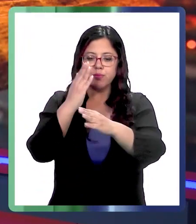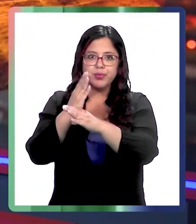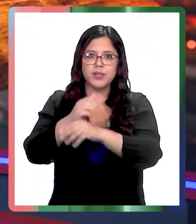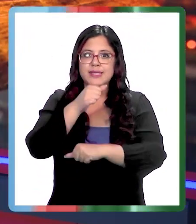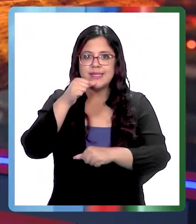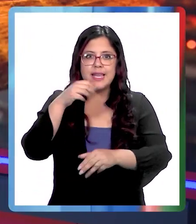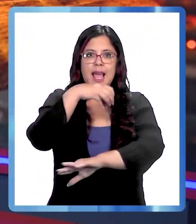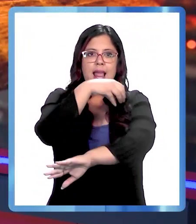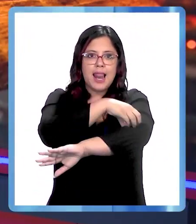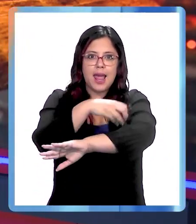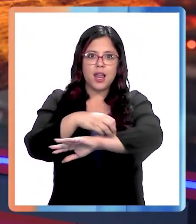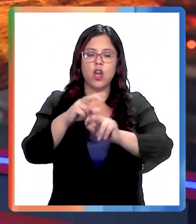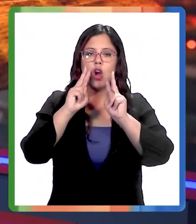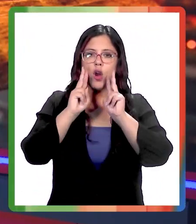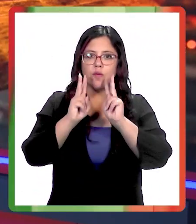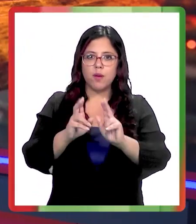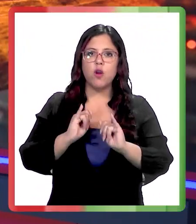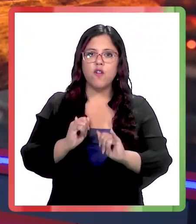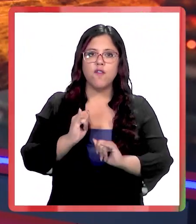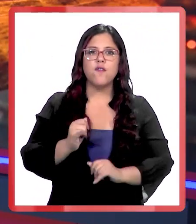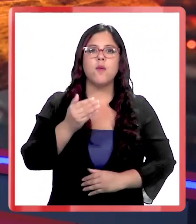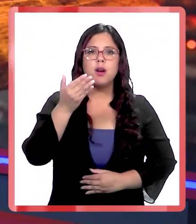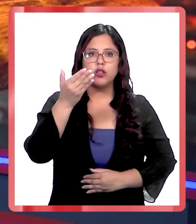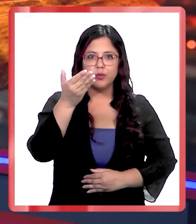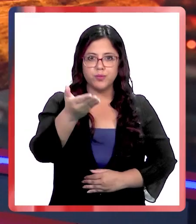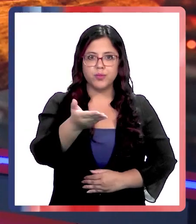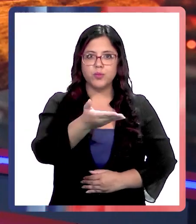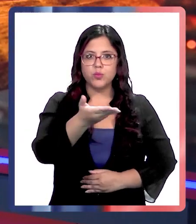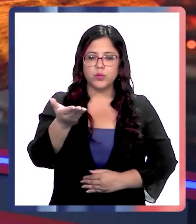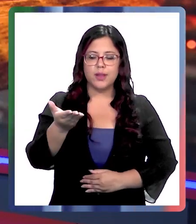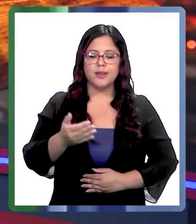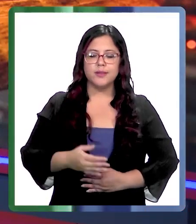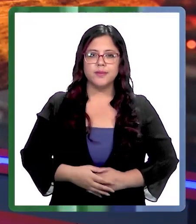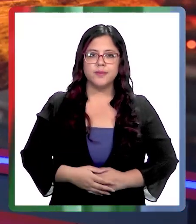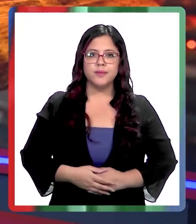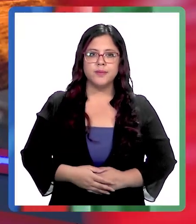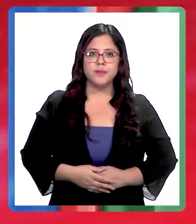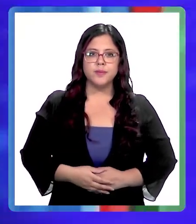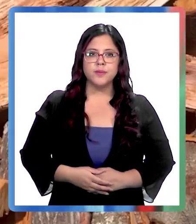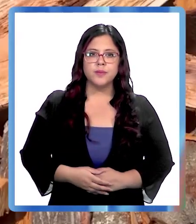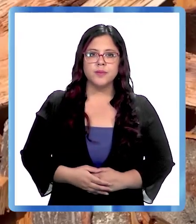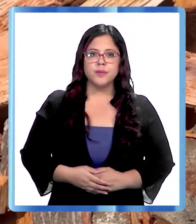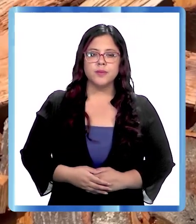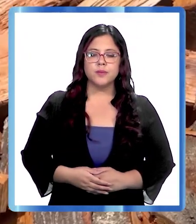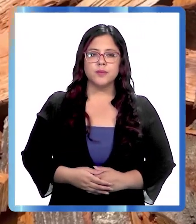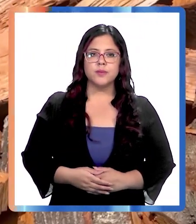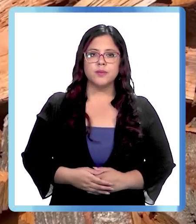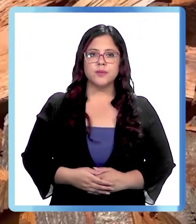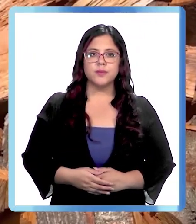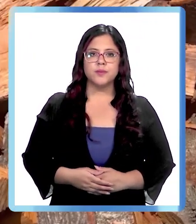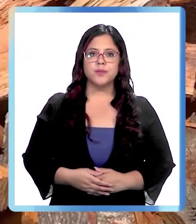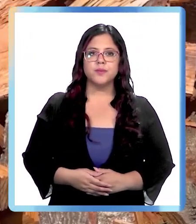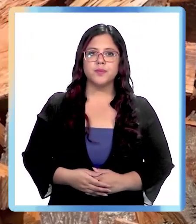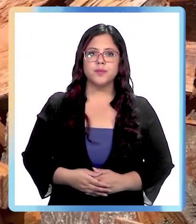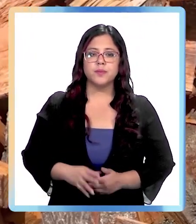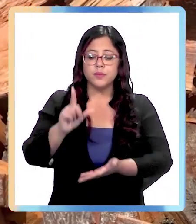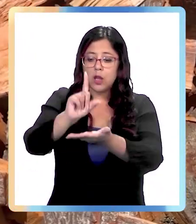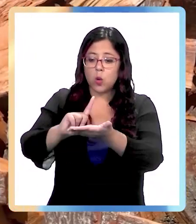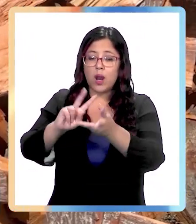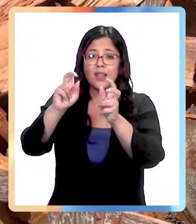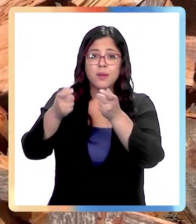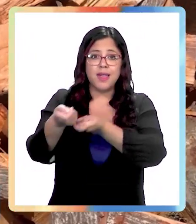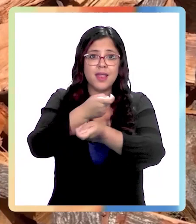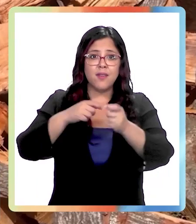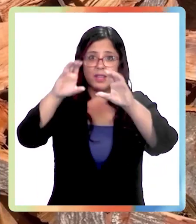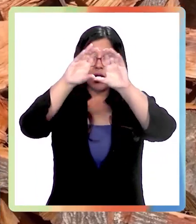regiones. Los detalles los revisamos a continuación en la nota de TV5 de Linares. En zonas donde la venta de leña es